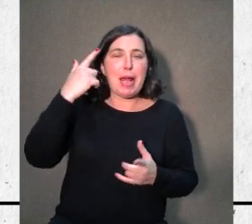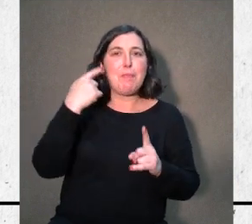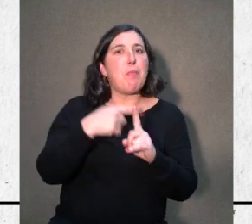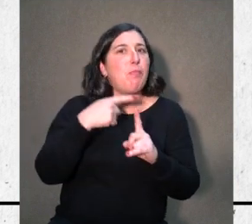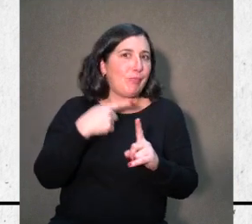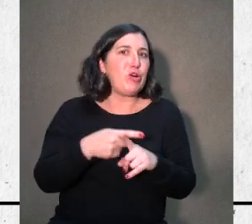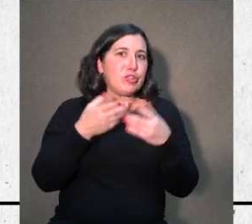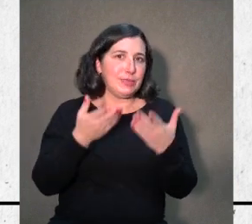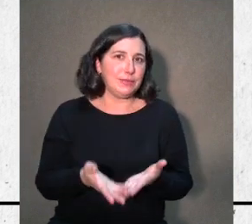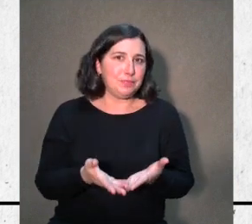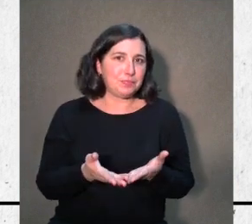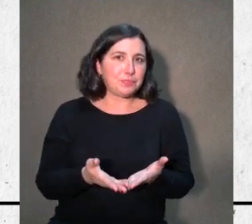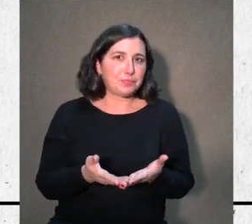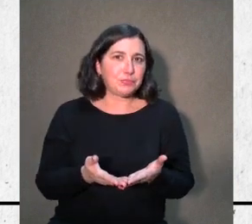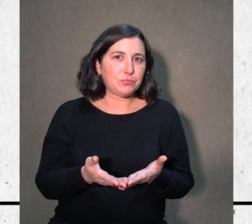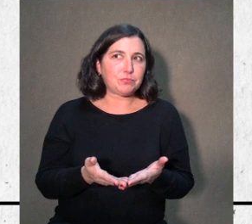saldo positivo.